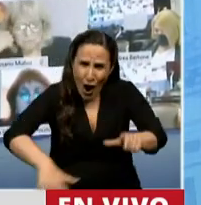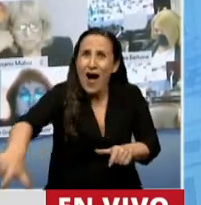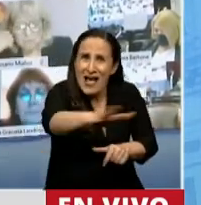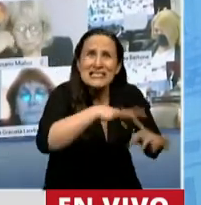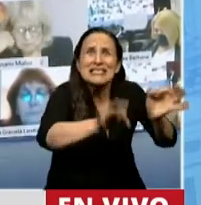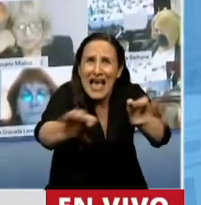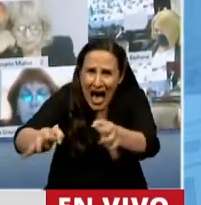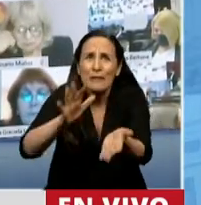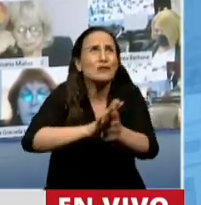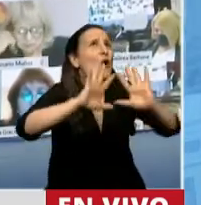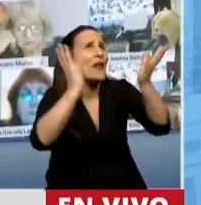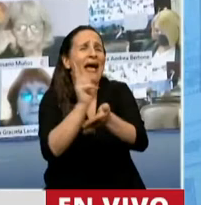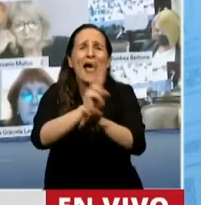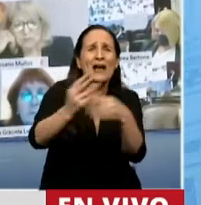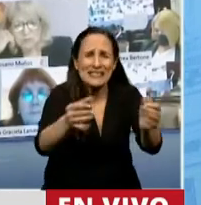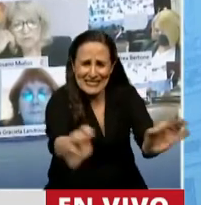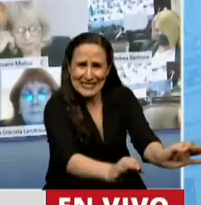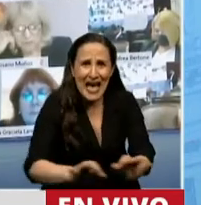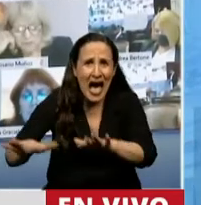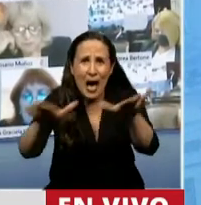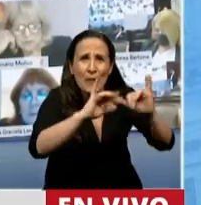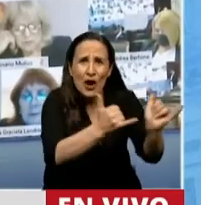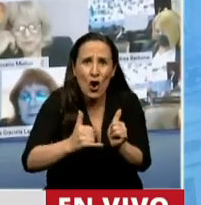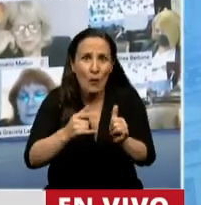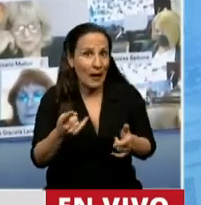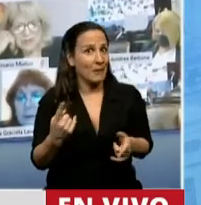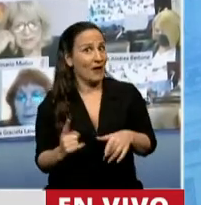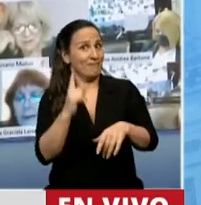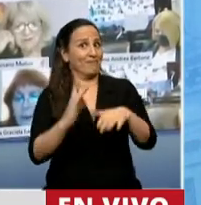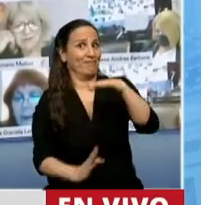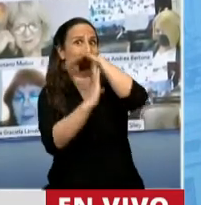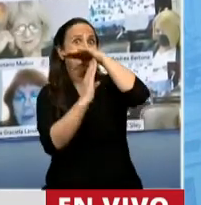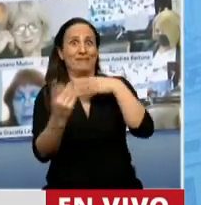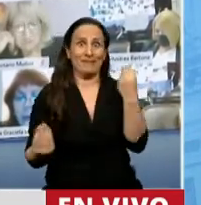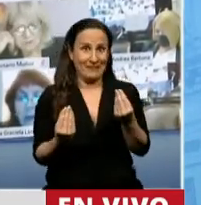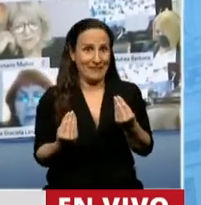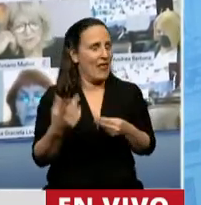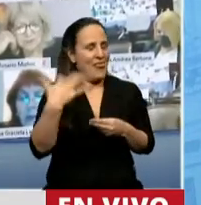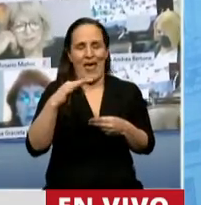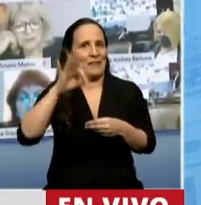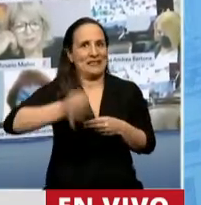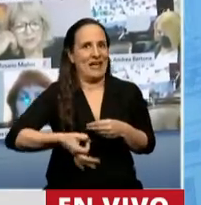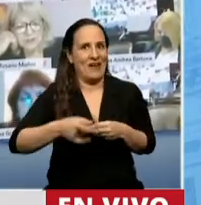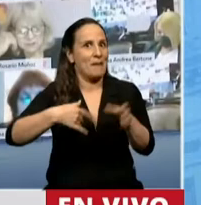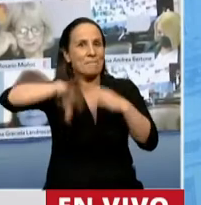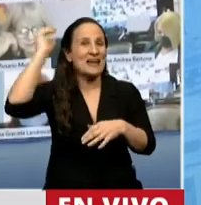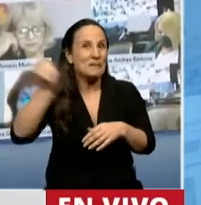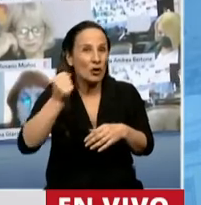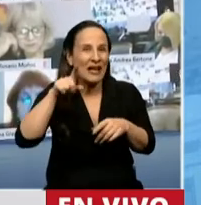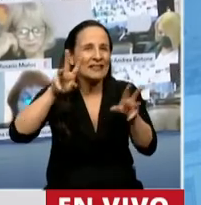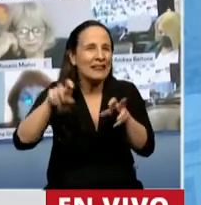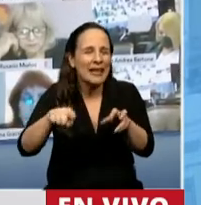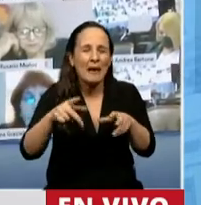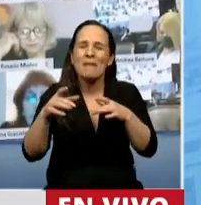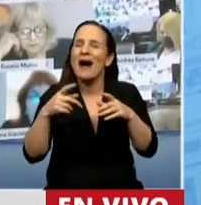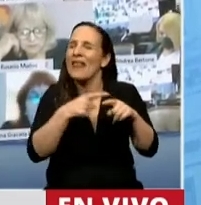ambiental que todos nosotros. Entonces, veamos de qué manera nos ponemos de acuerdo en que lo que está en discusión y lo que está en